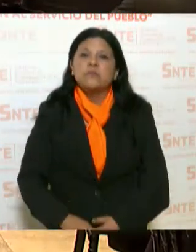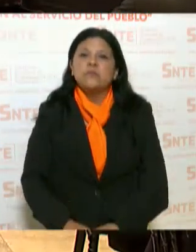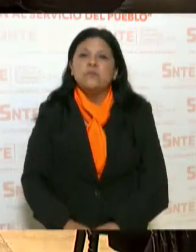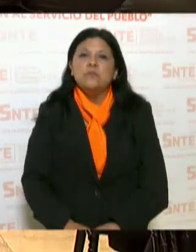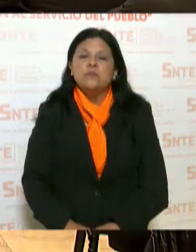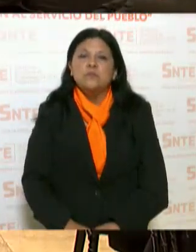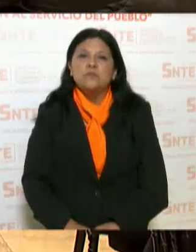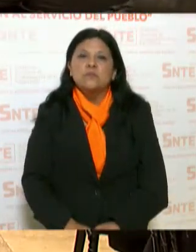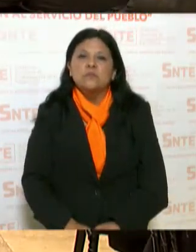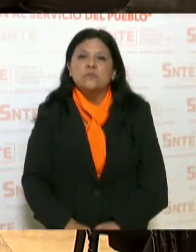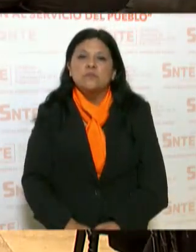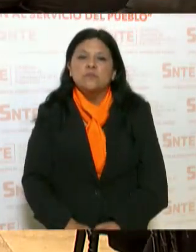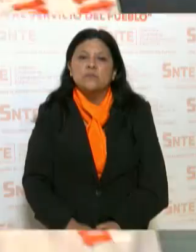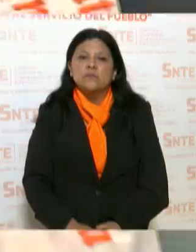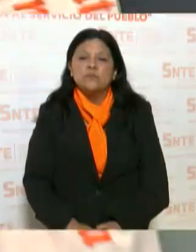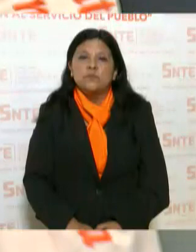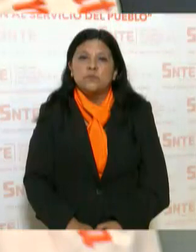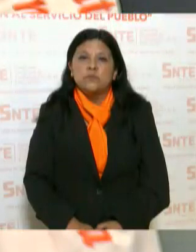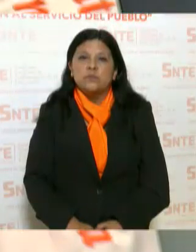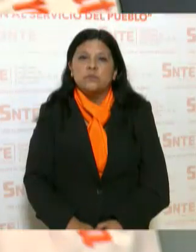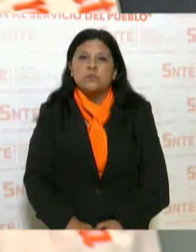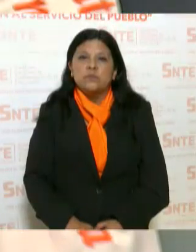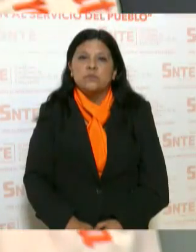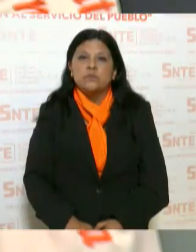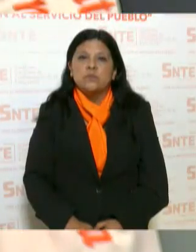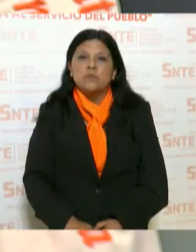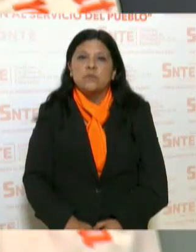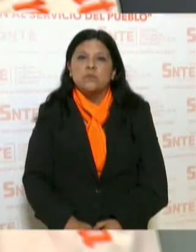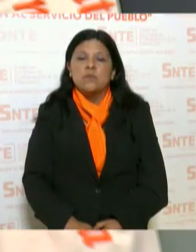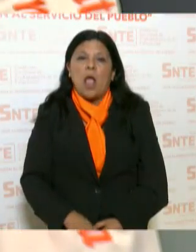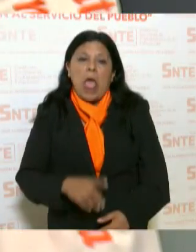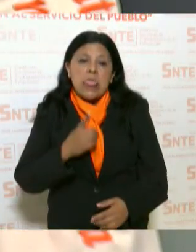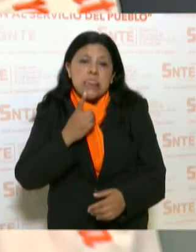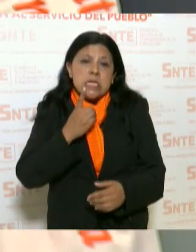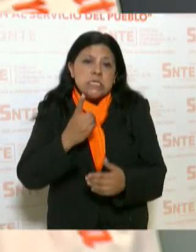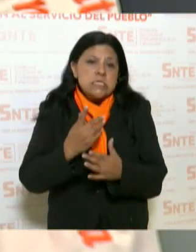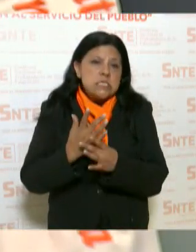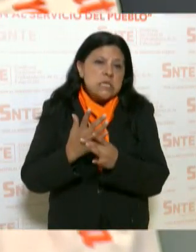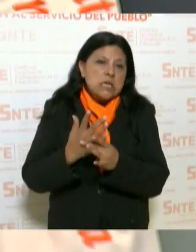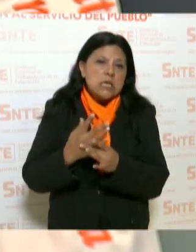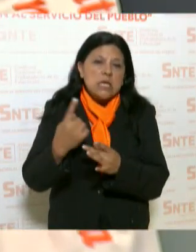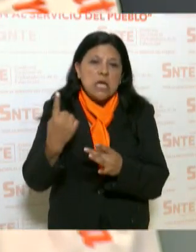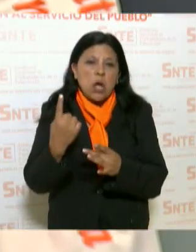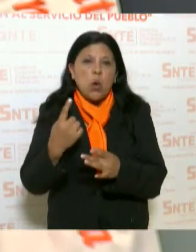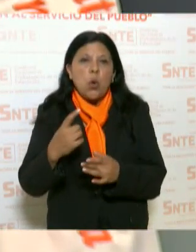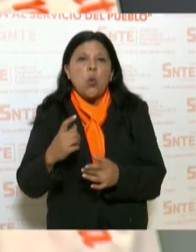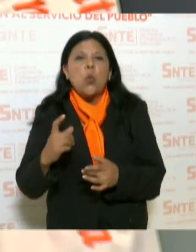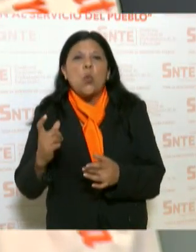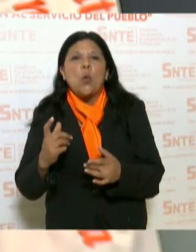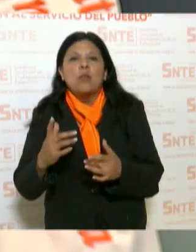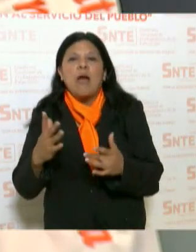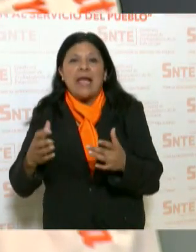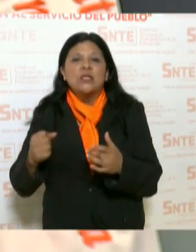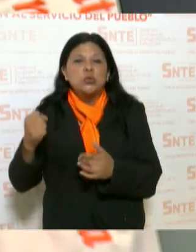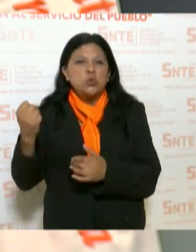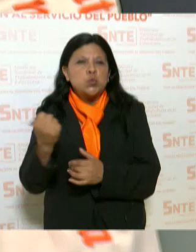Dicen que cuando hay virtud hay suerte y la suerte cuenta mucho.